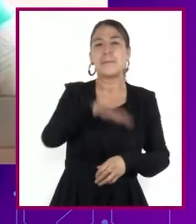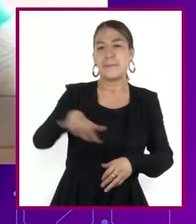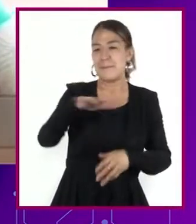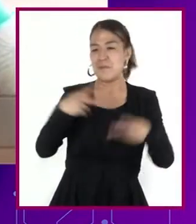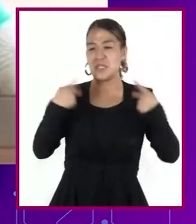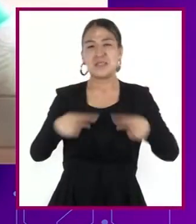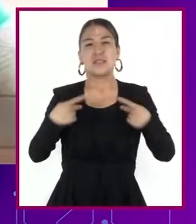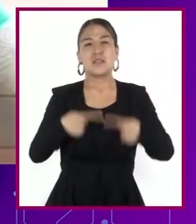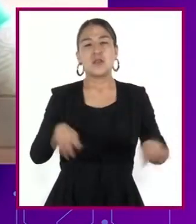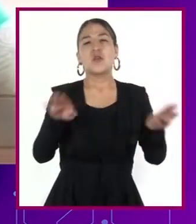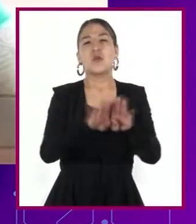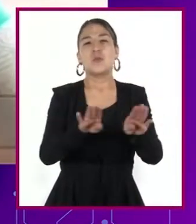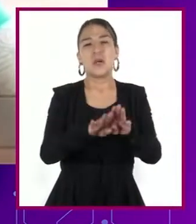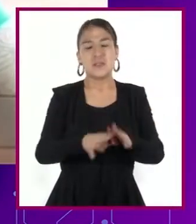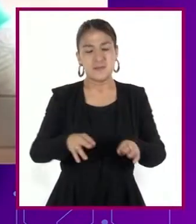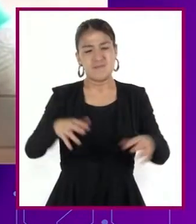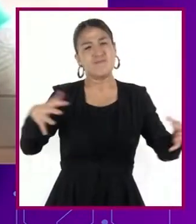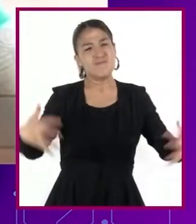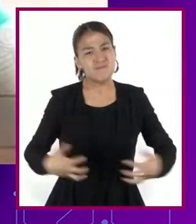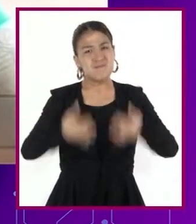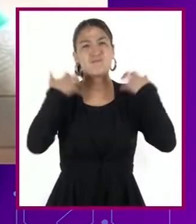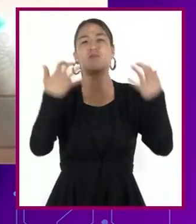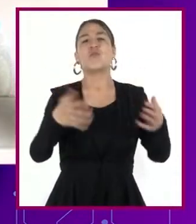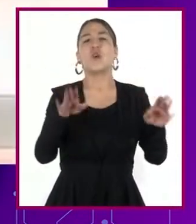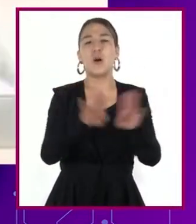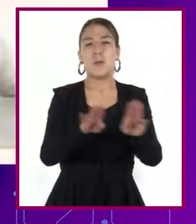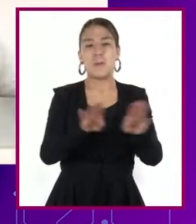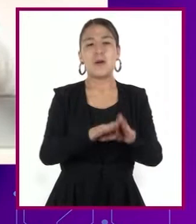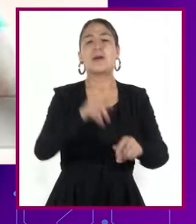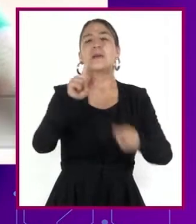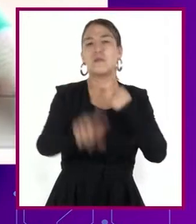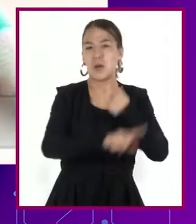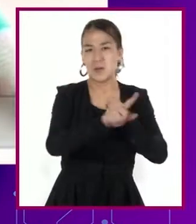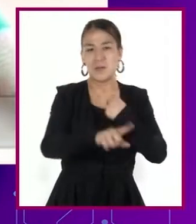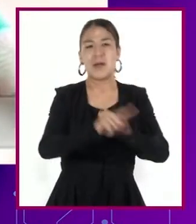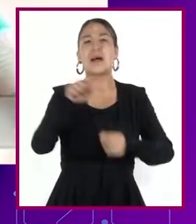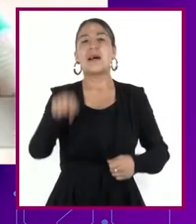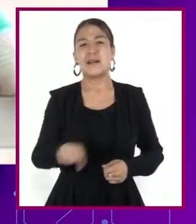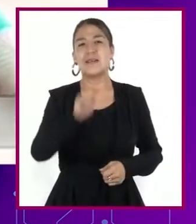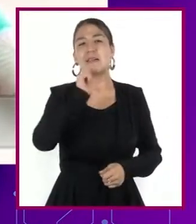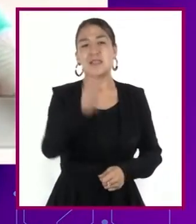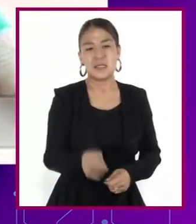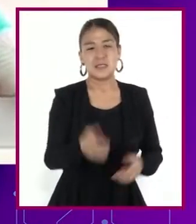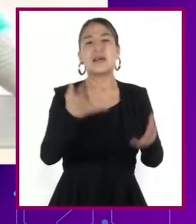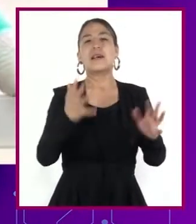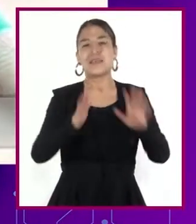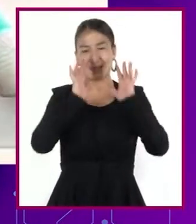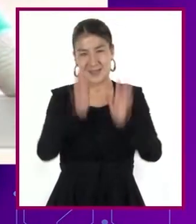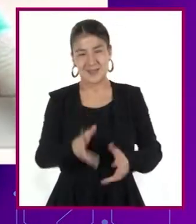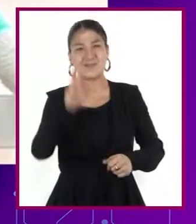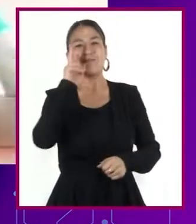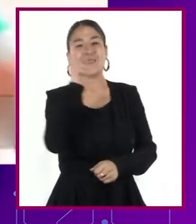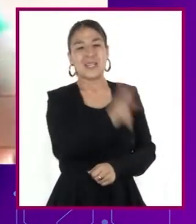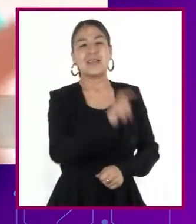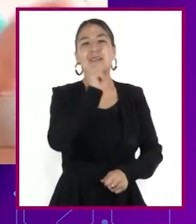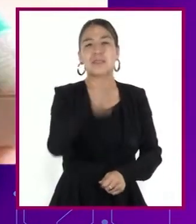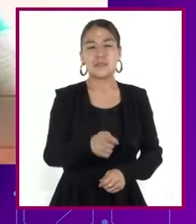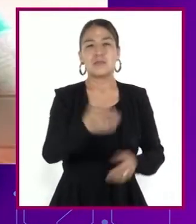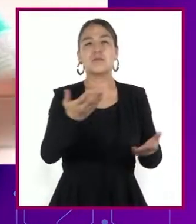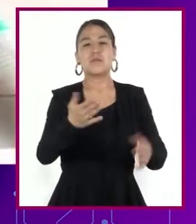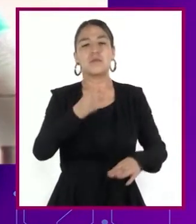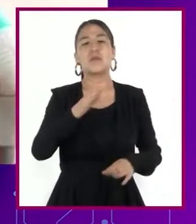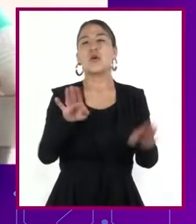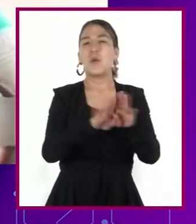una violación a los mismos. Y ahí surge el conflicto. Hay formas de abordar este conflicto, que ya hemos visto que lo mejor es la manera